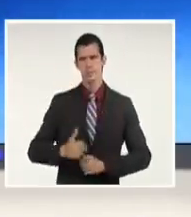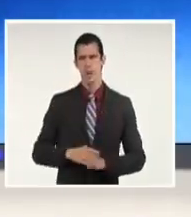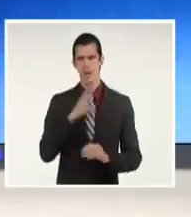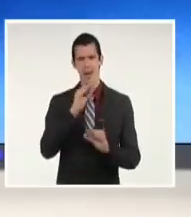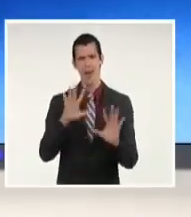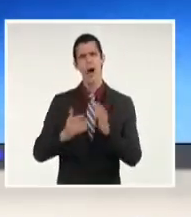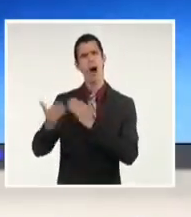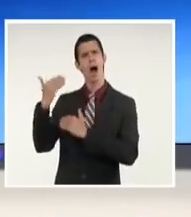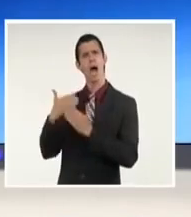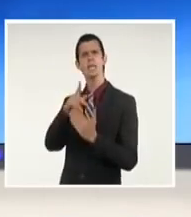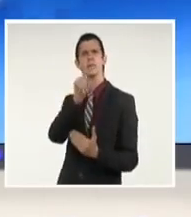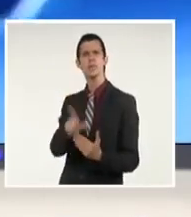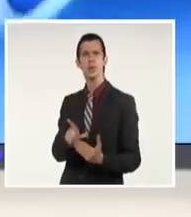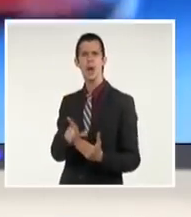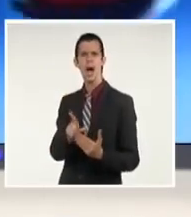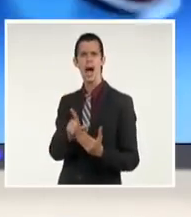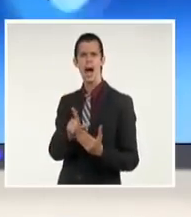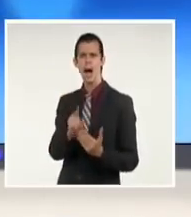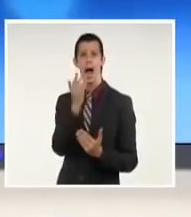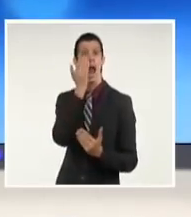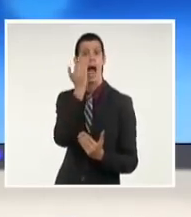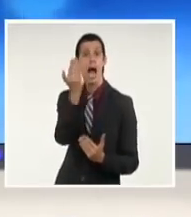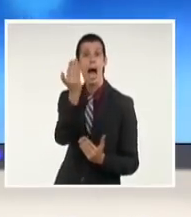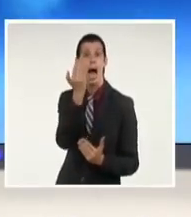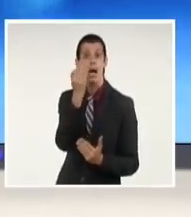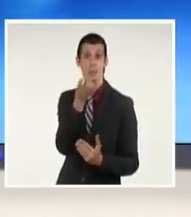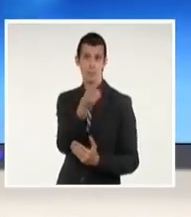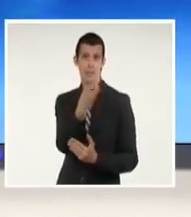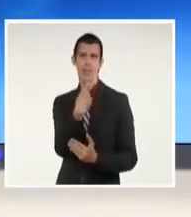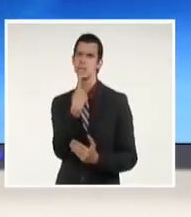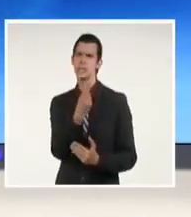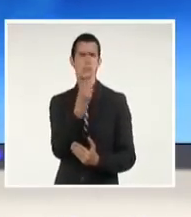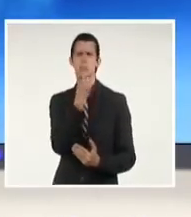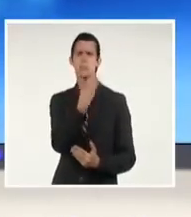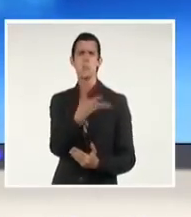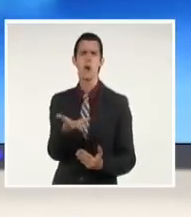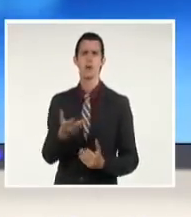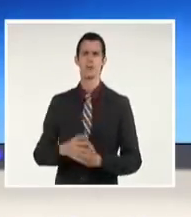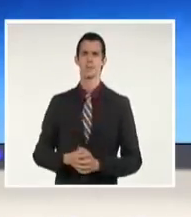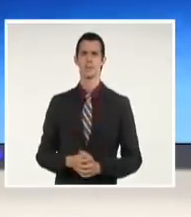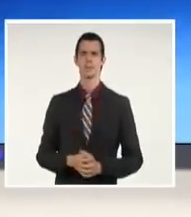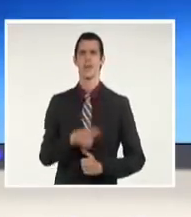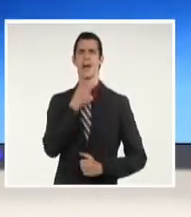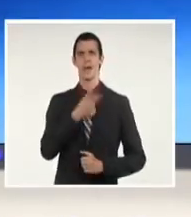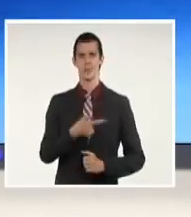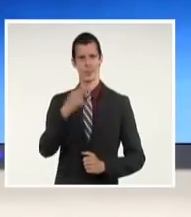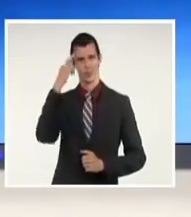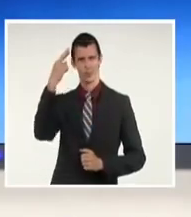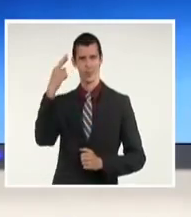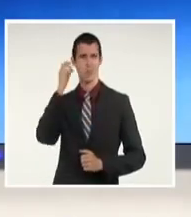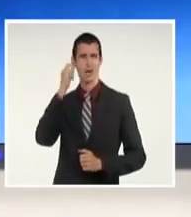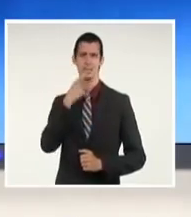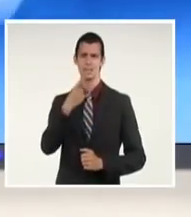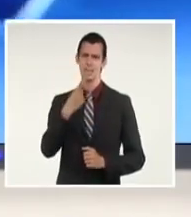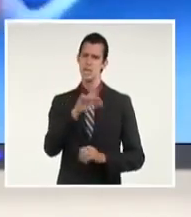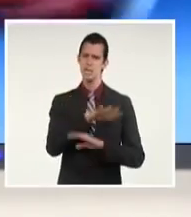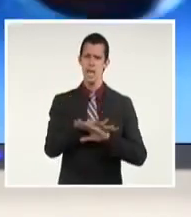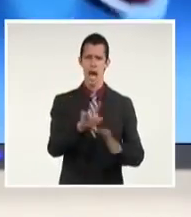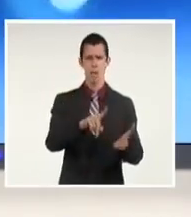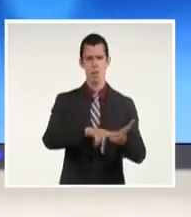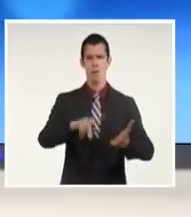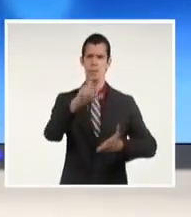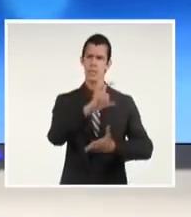pudor. ¿Recordarán aquella señora que testificaba la supuesta desesperada toma de Camagüey o el video de aquel